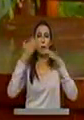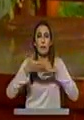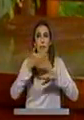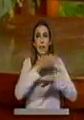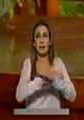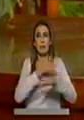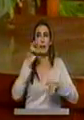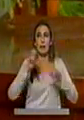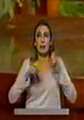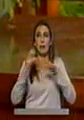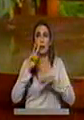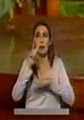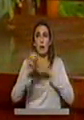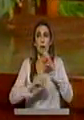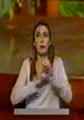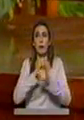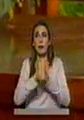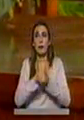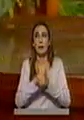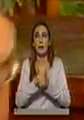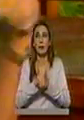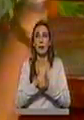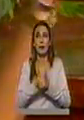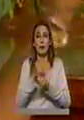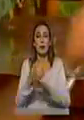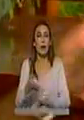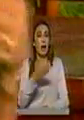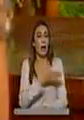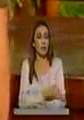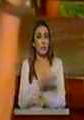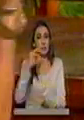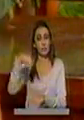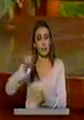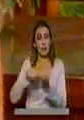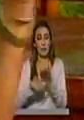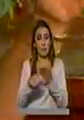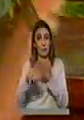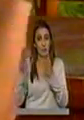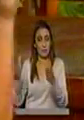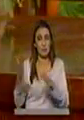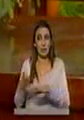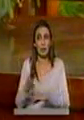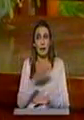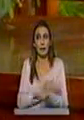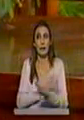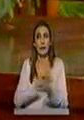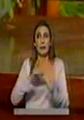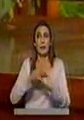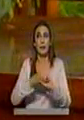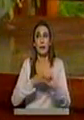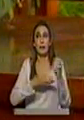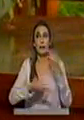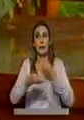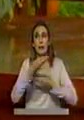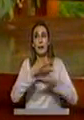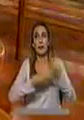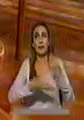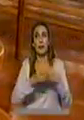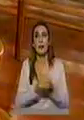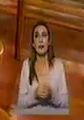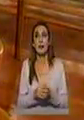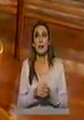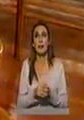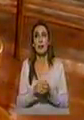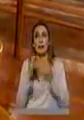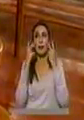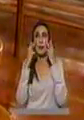tengo 20 años en la agencia de viajes y ella ya era... Ya estaba dentro del mercado. Conoce del sector. Conoce, ¿no?,